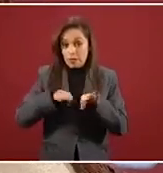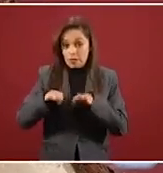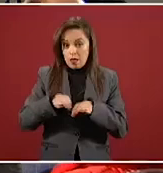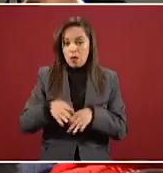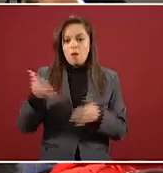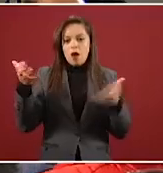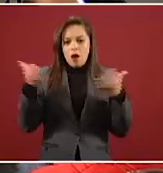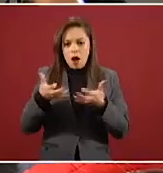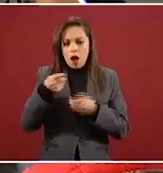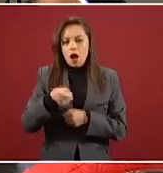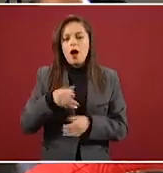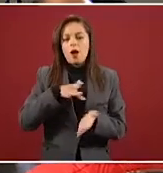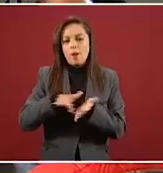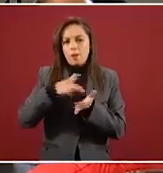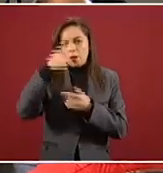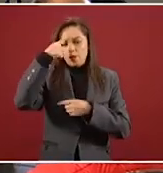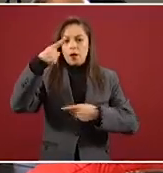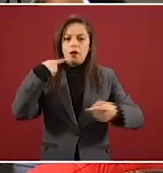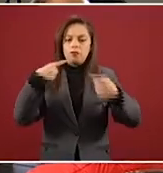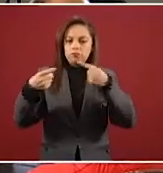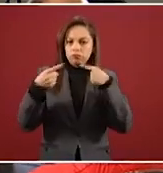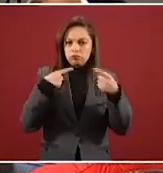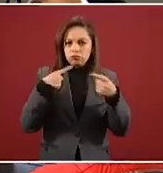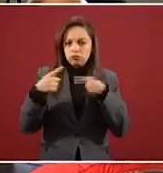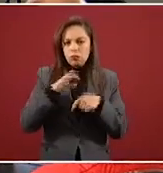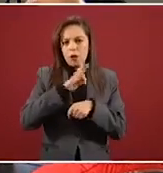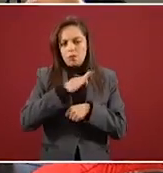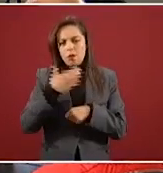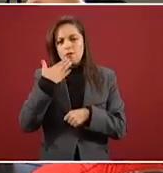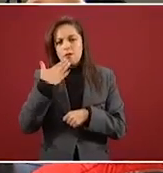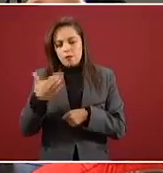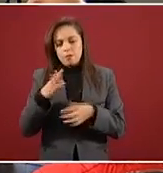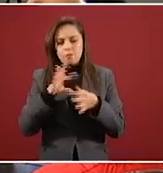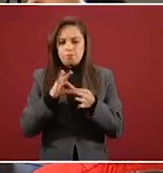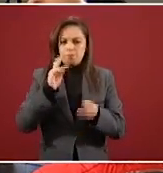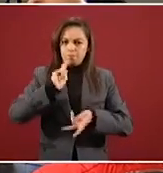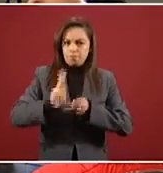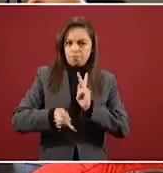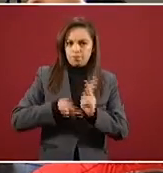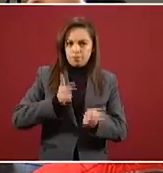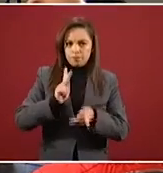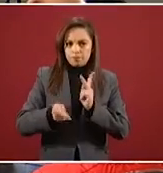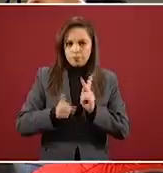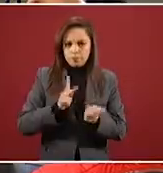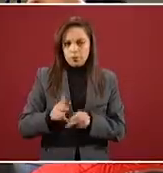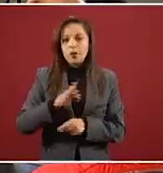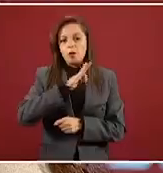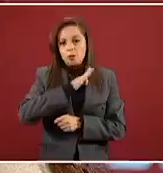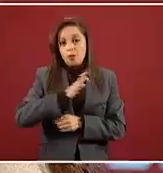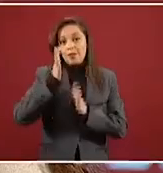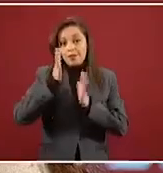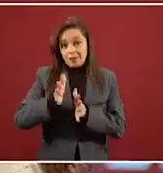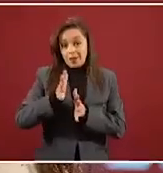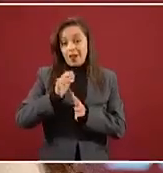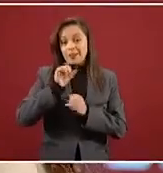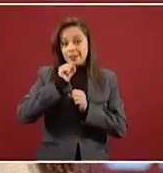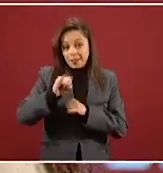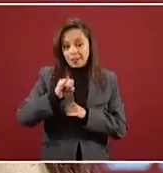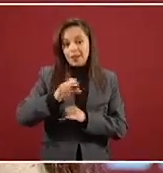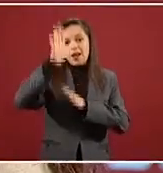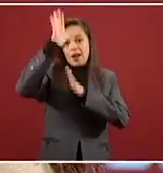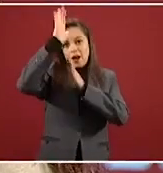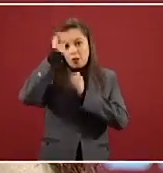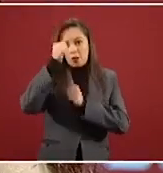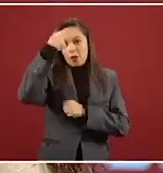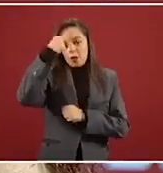generando estos diálogos para que sea a través de la conciliación y del diálogo que se pueda llegar a acuerdos y sobre todo que se